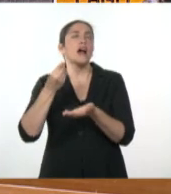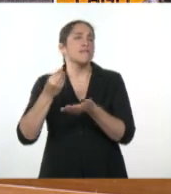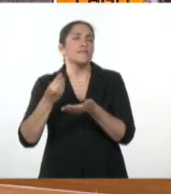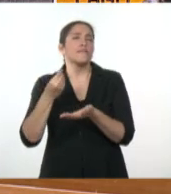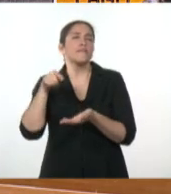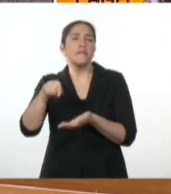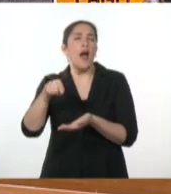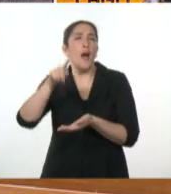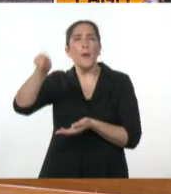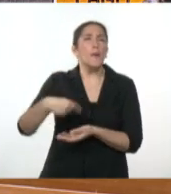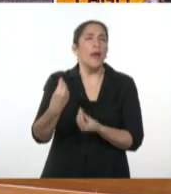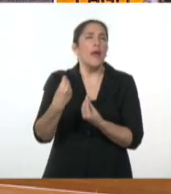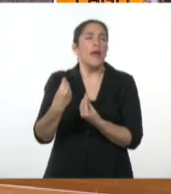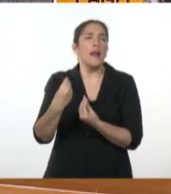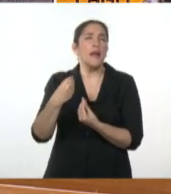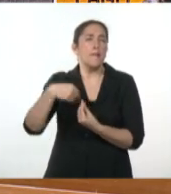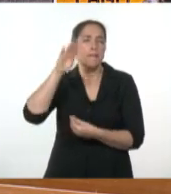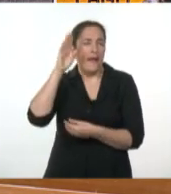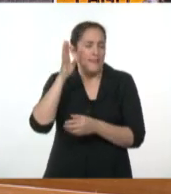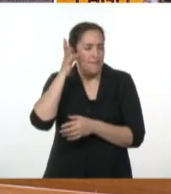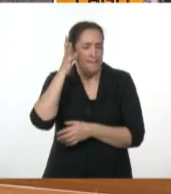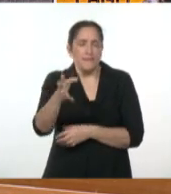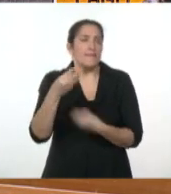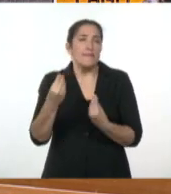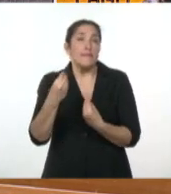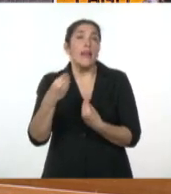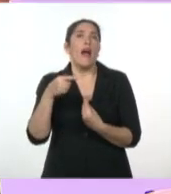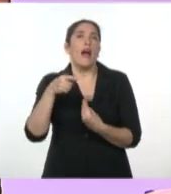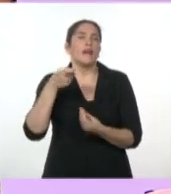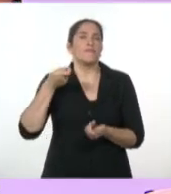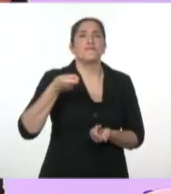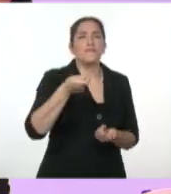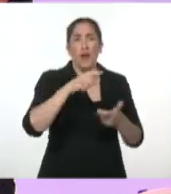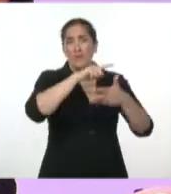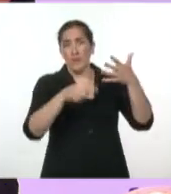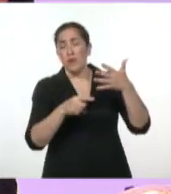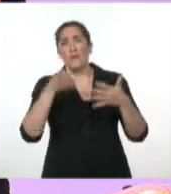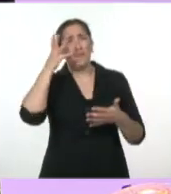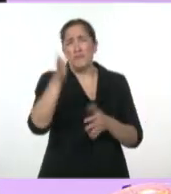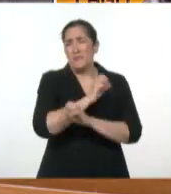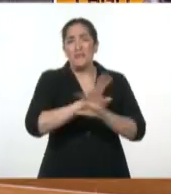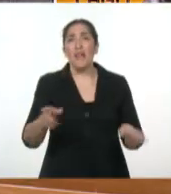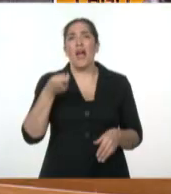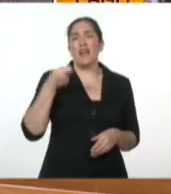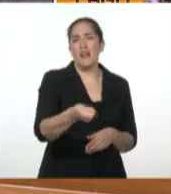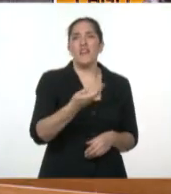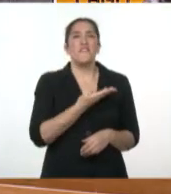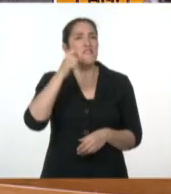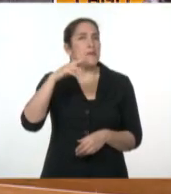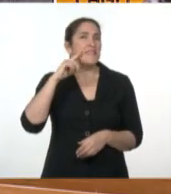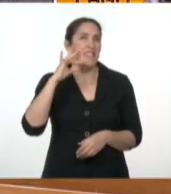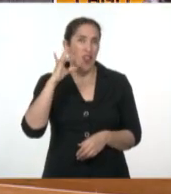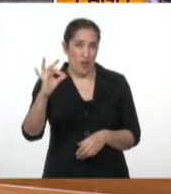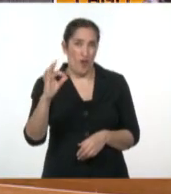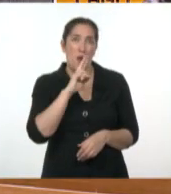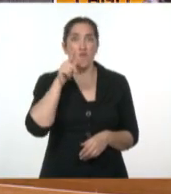máxima expresión más cruel los femicidios. Buenísimo. Bueno, muchas gracias, Juli, por todas estas clases. Gracias a vos por acompañar,